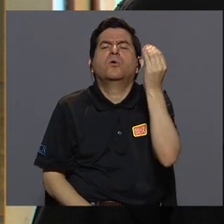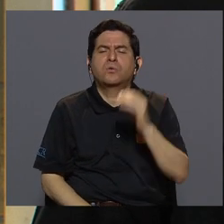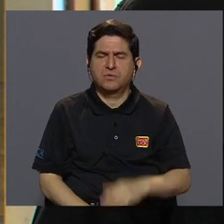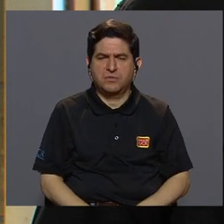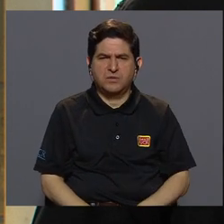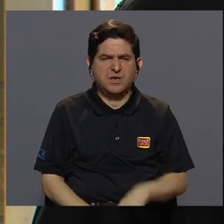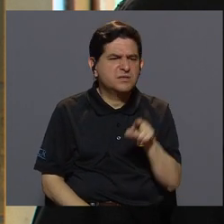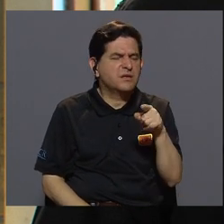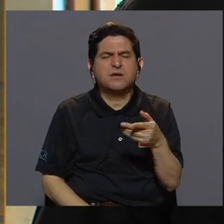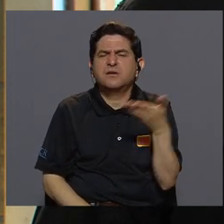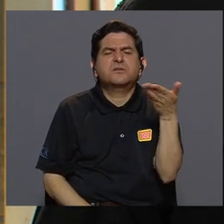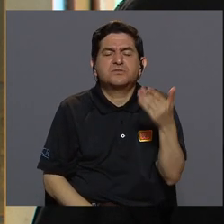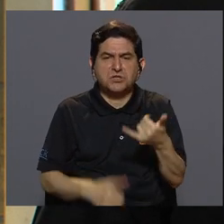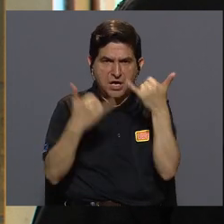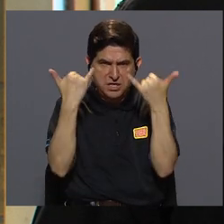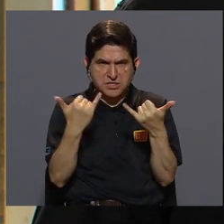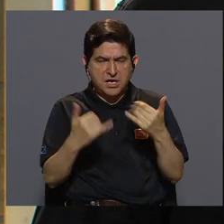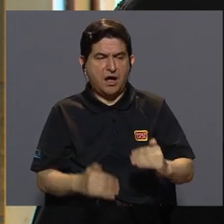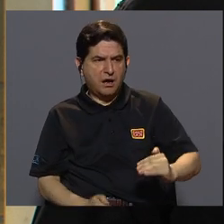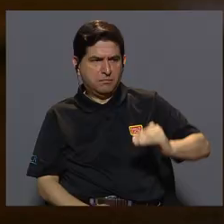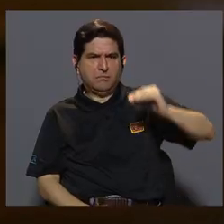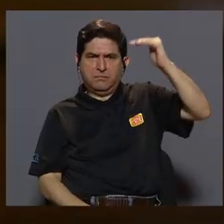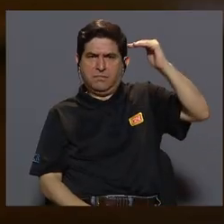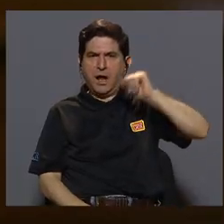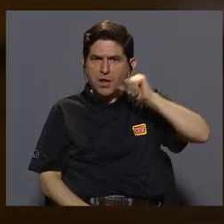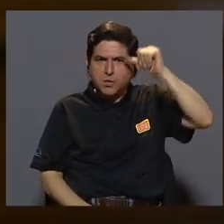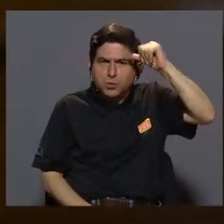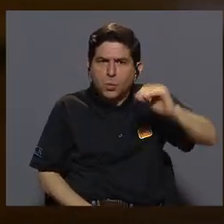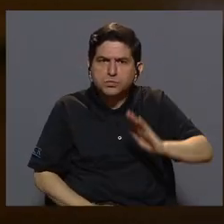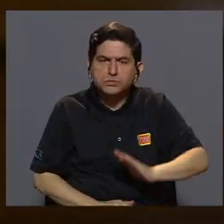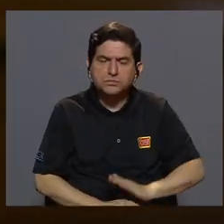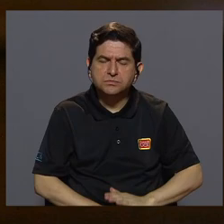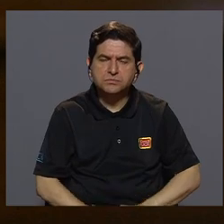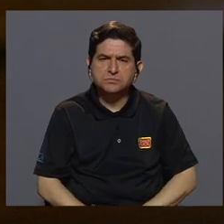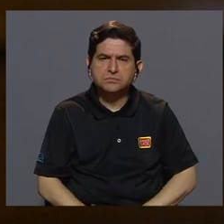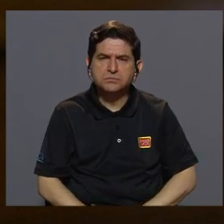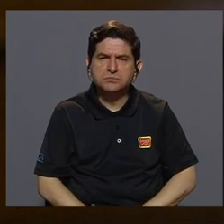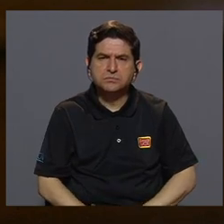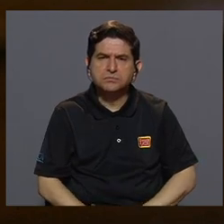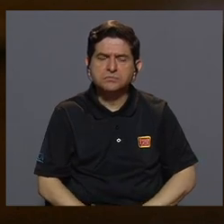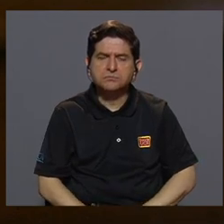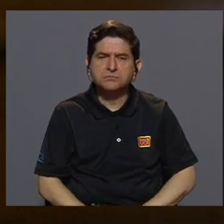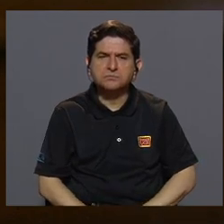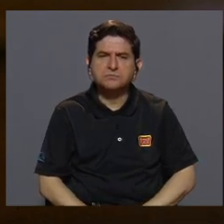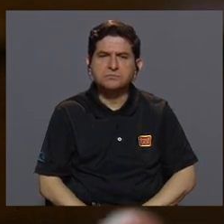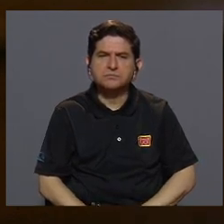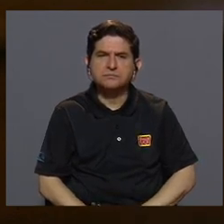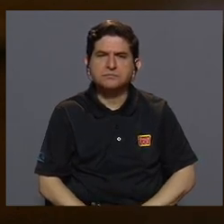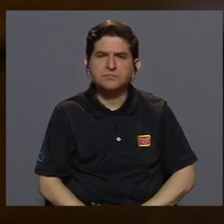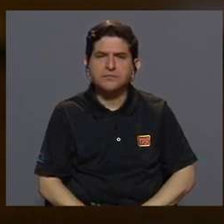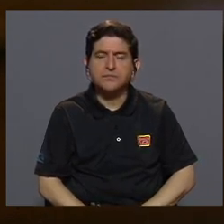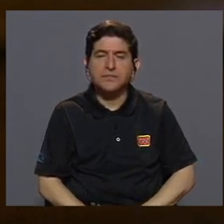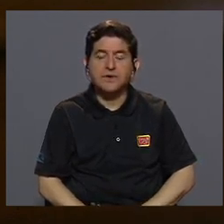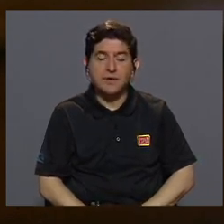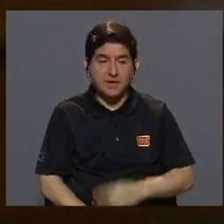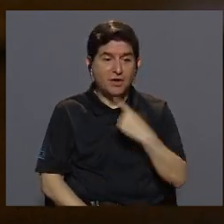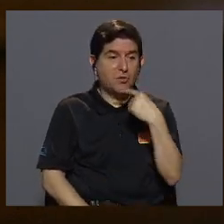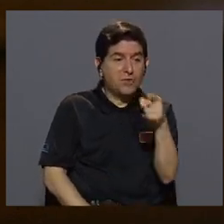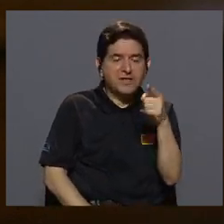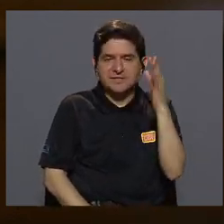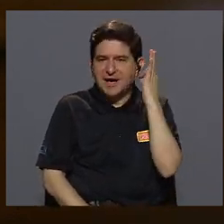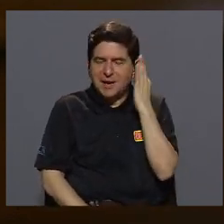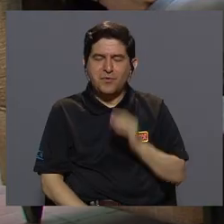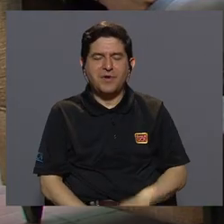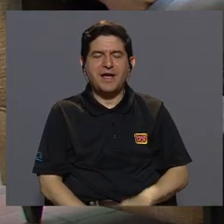qué había sido de los muchachos. Ya ellos eran grandes y habían estado. La realejeña, como